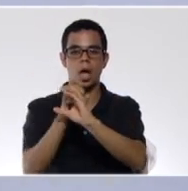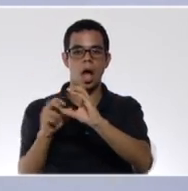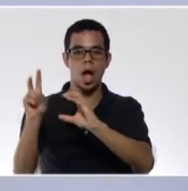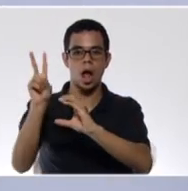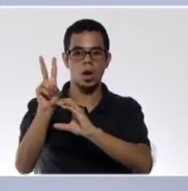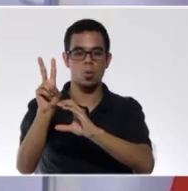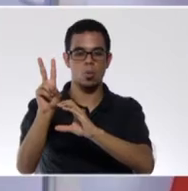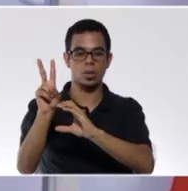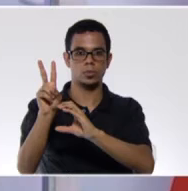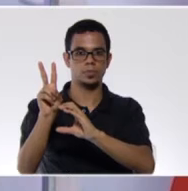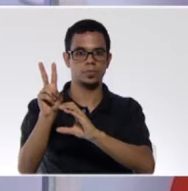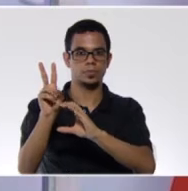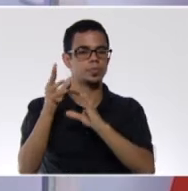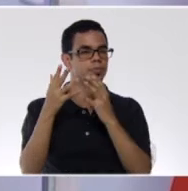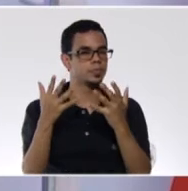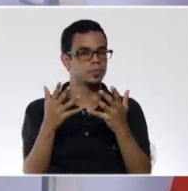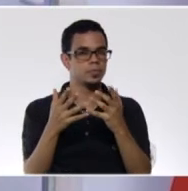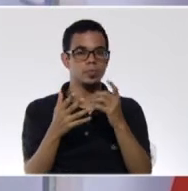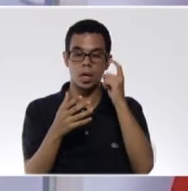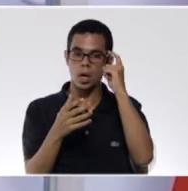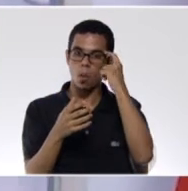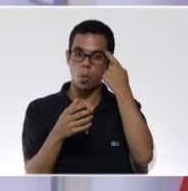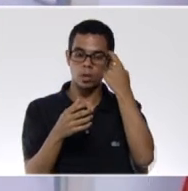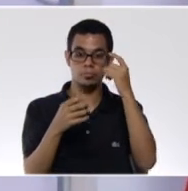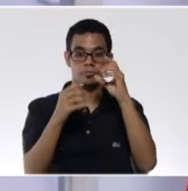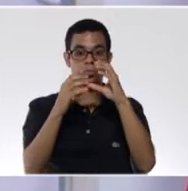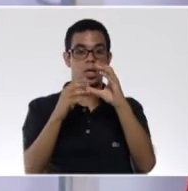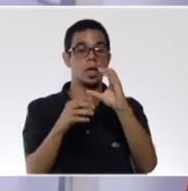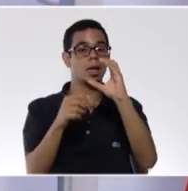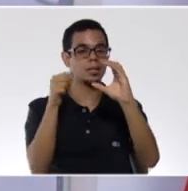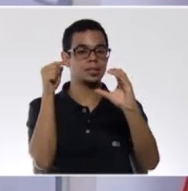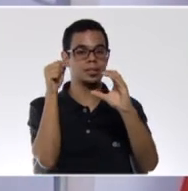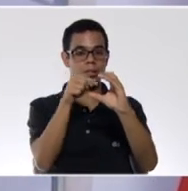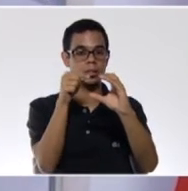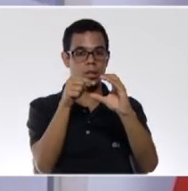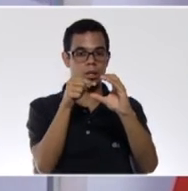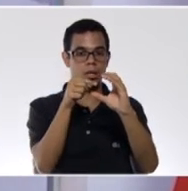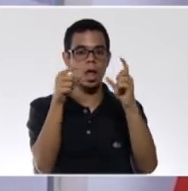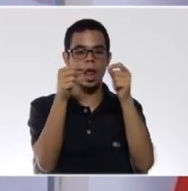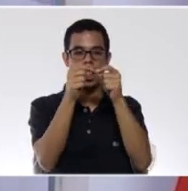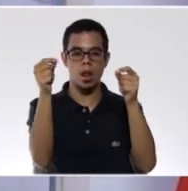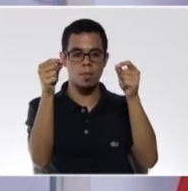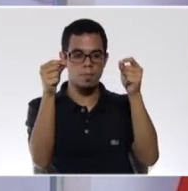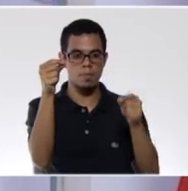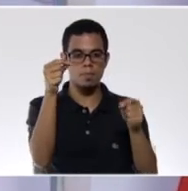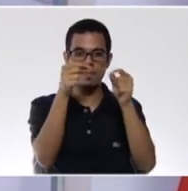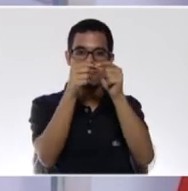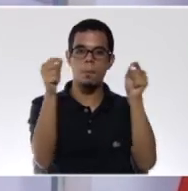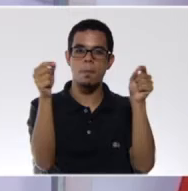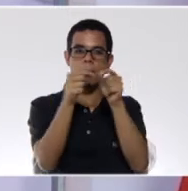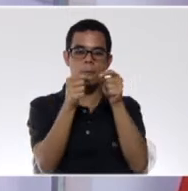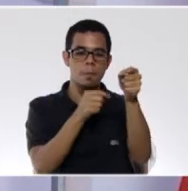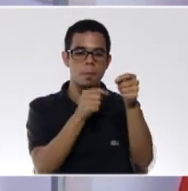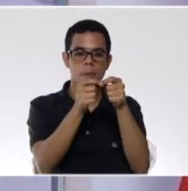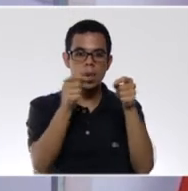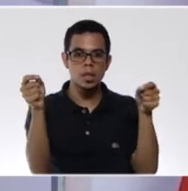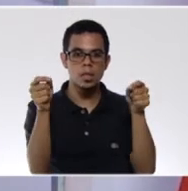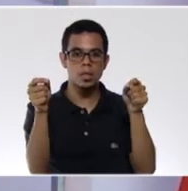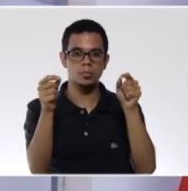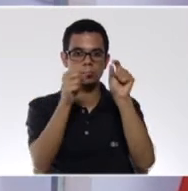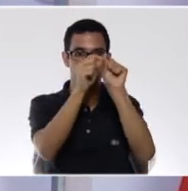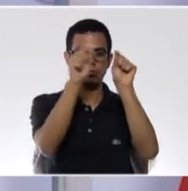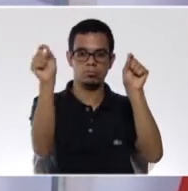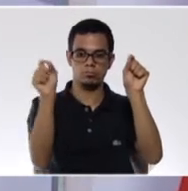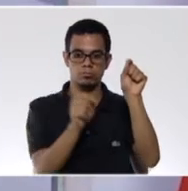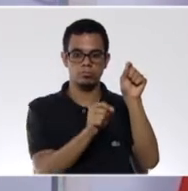Es decir, h al cuadrado de C sub 1 al cuadrado más C sub 2 al cuadrado. Y sustituimos los valores que tenemos. La hipotenusa,